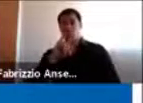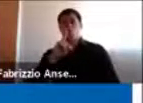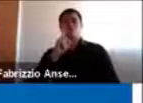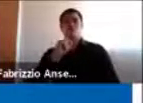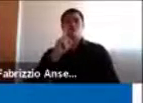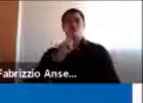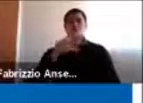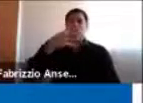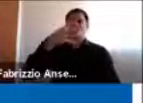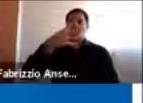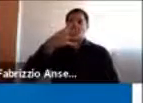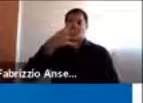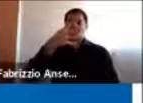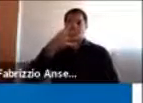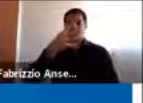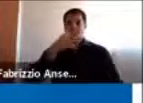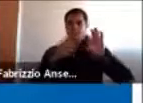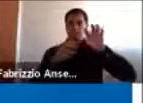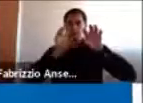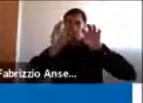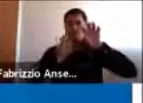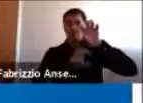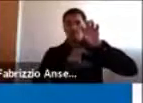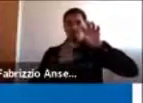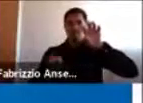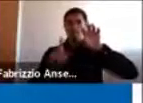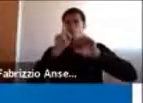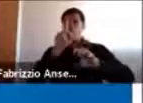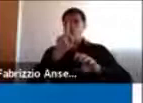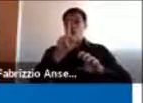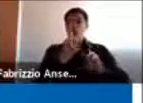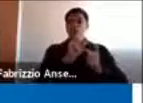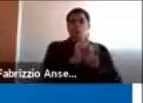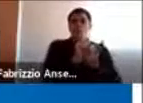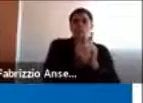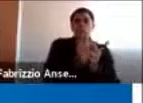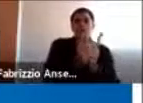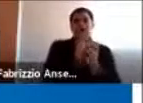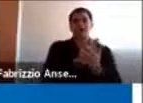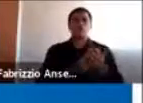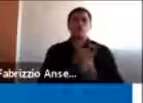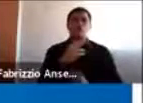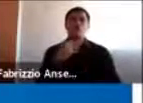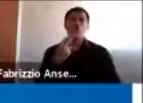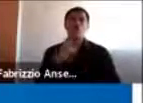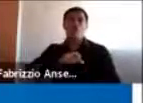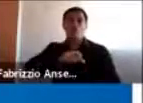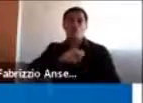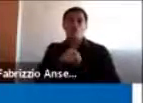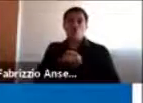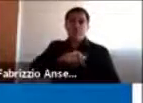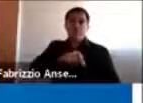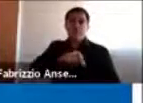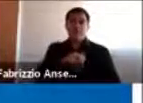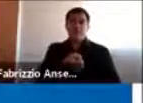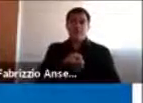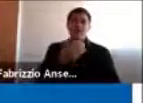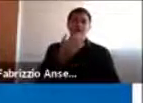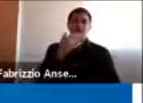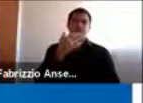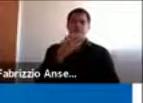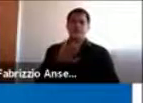una de configuraciones en la cual ustedes pueden modificar el volumen de la aplicación y de los efectos de sonido